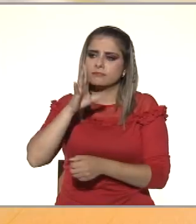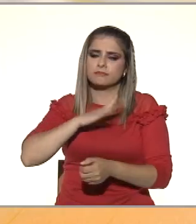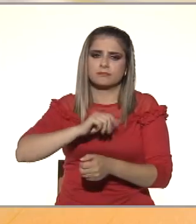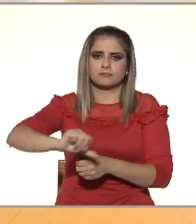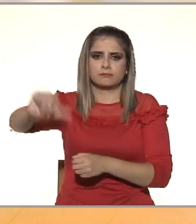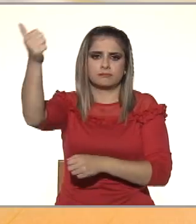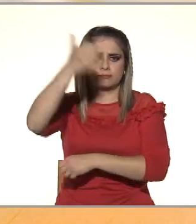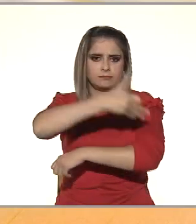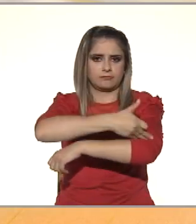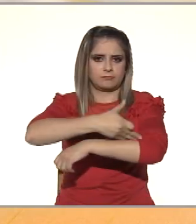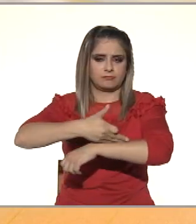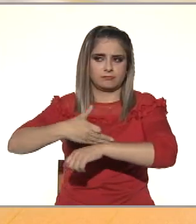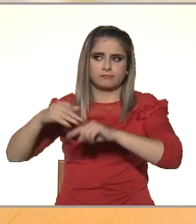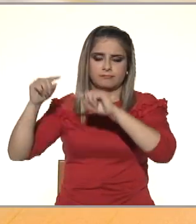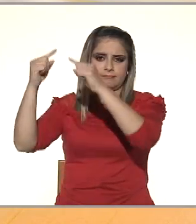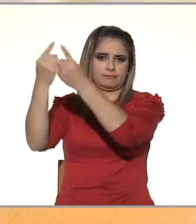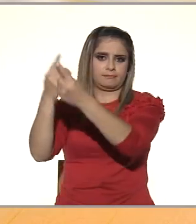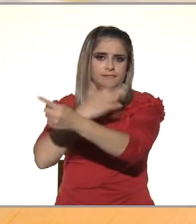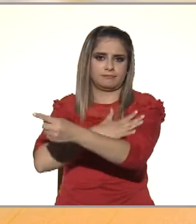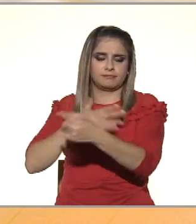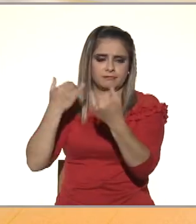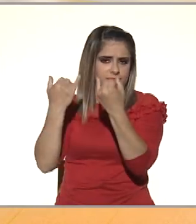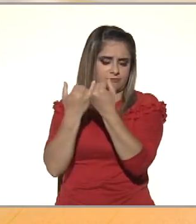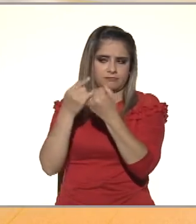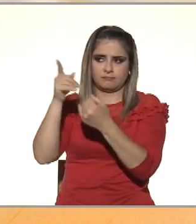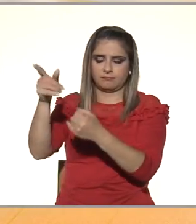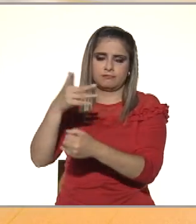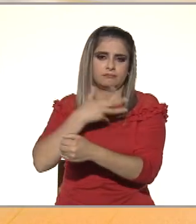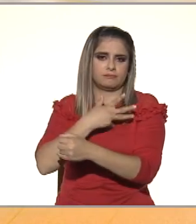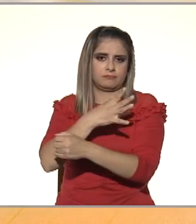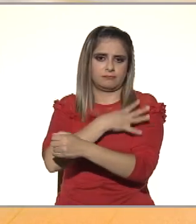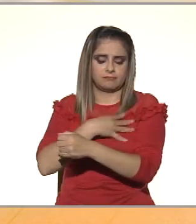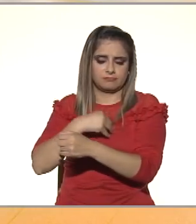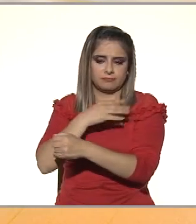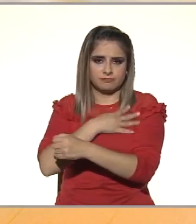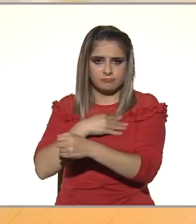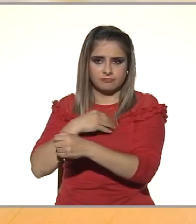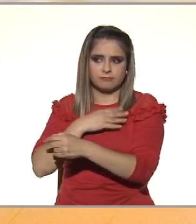otra familia igual que nosotros, incluso con